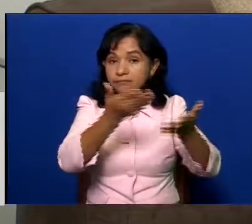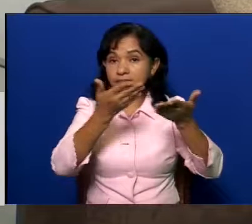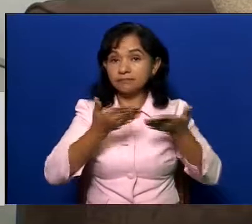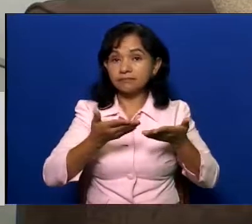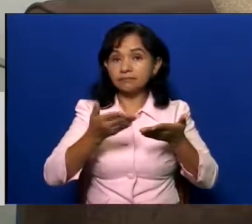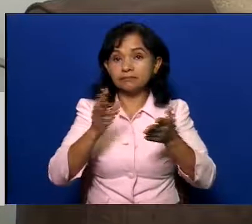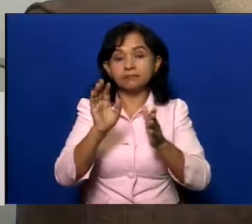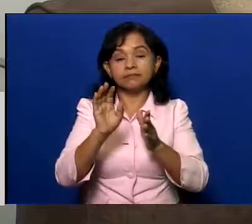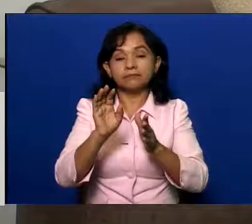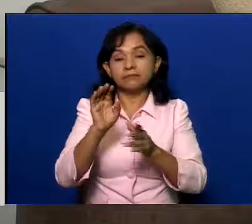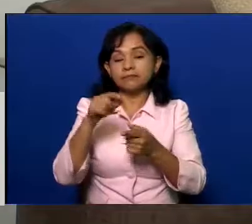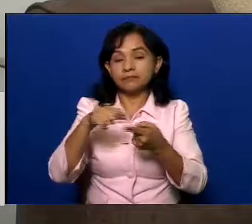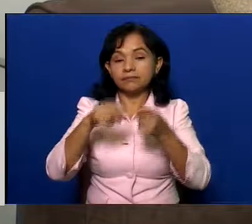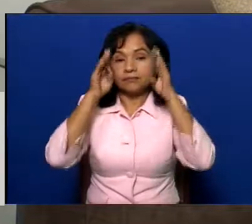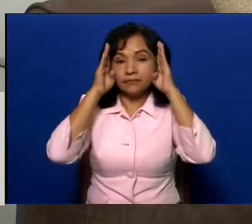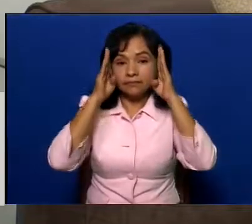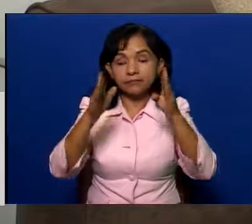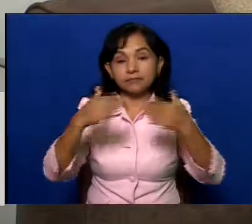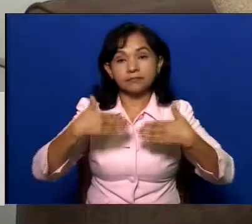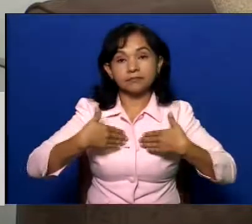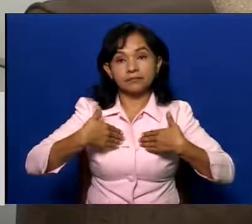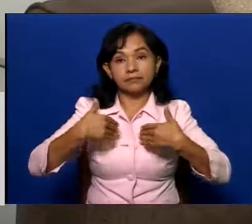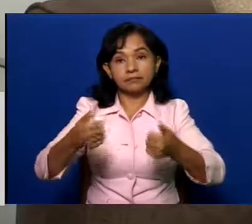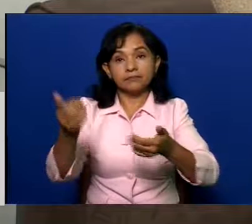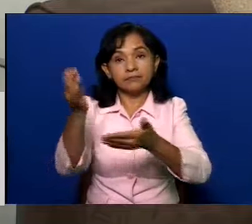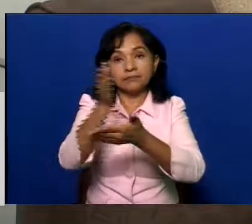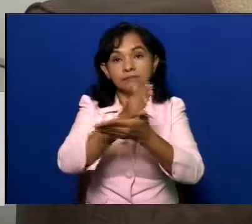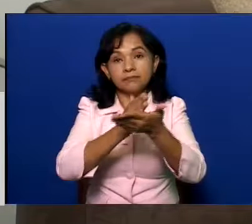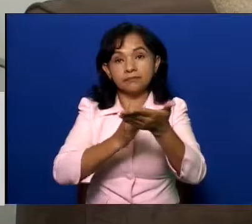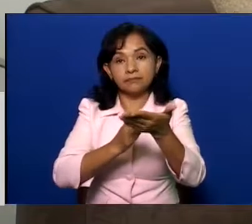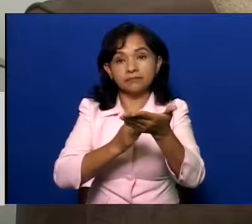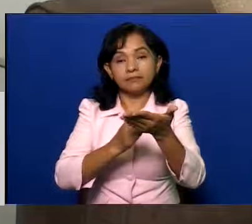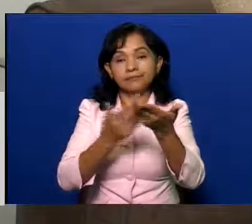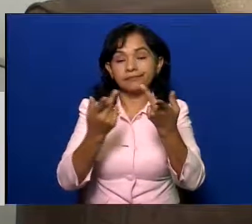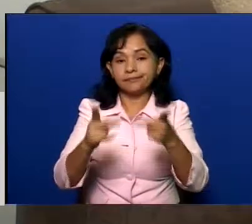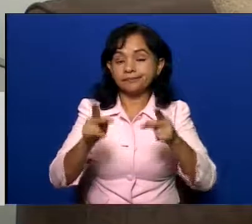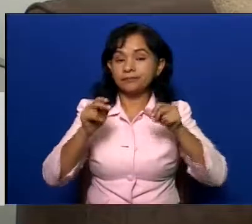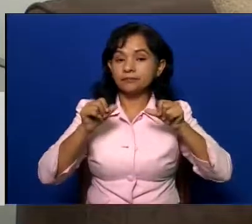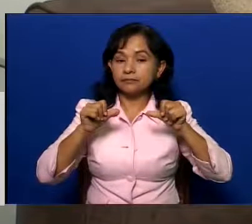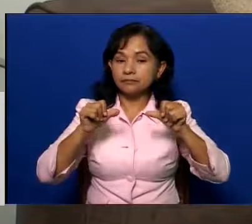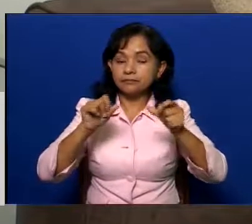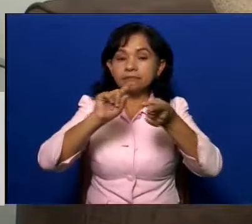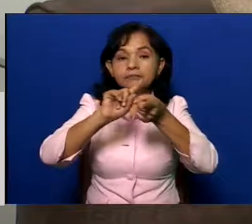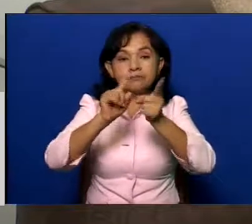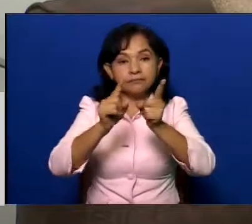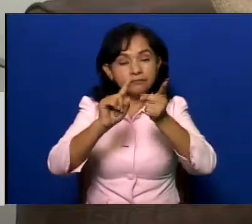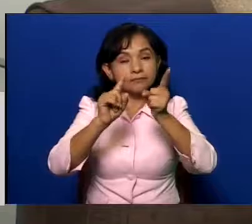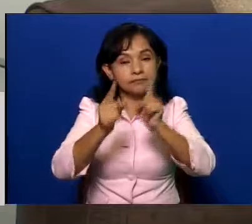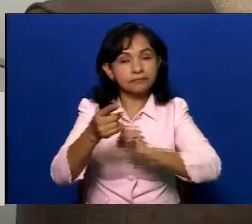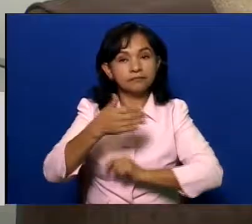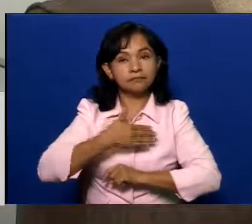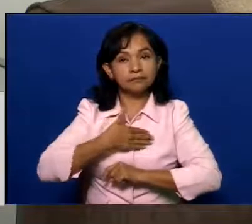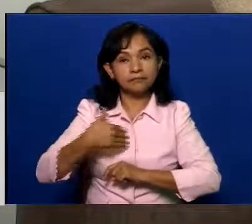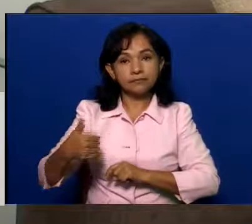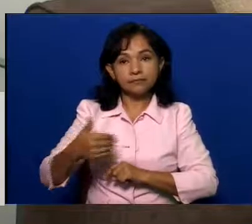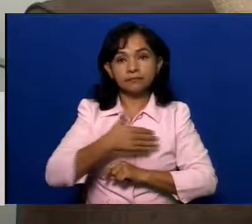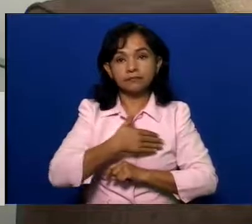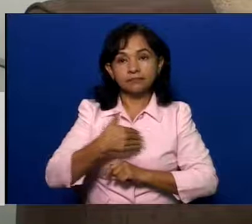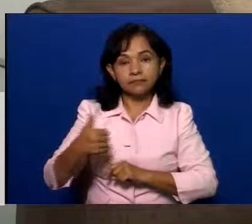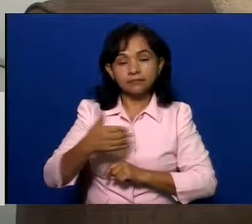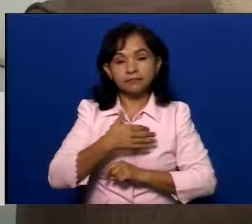dirigida en tres momentos. Lo que puede ser la detección precoz, y para eso hay todo un esfuerzo